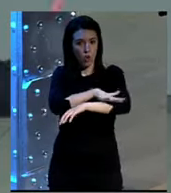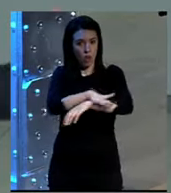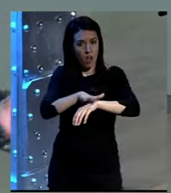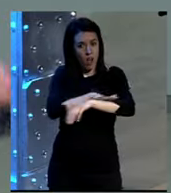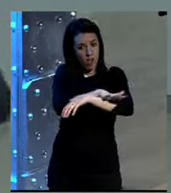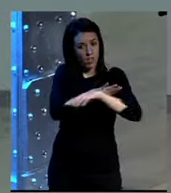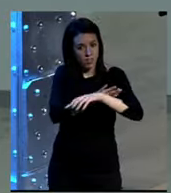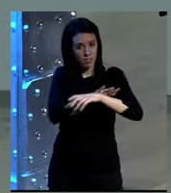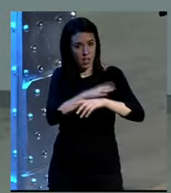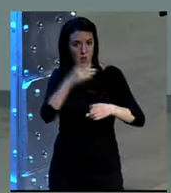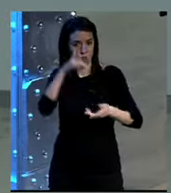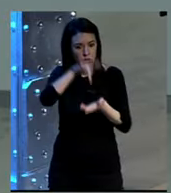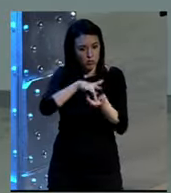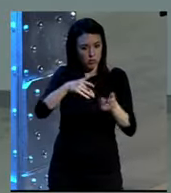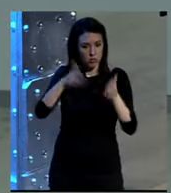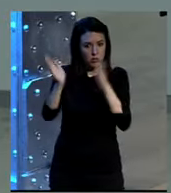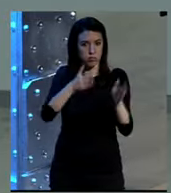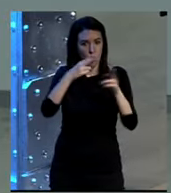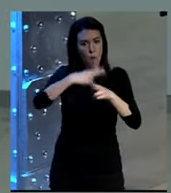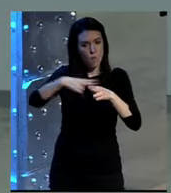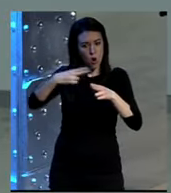que cuando cambiaba el partido político